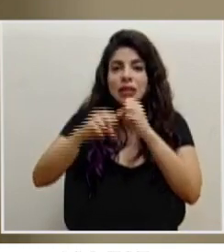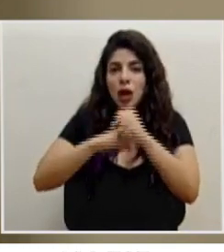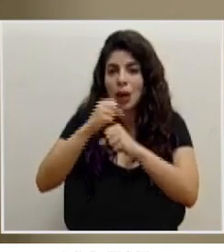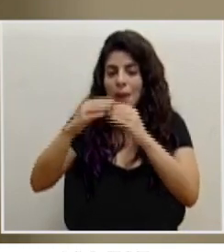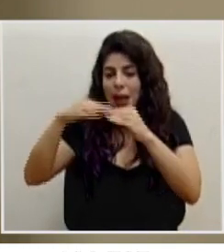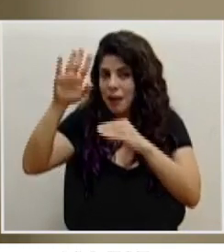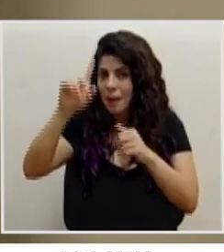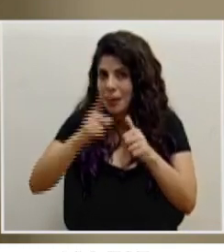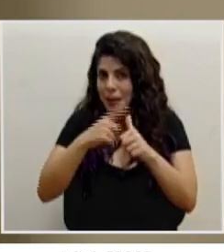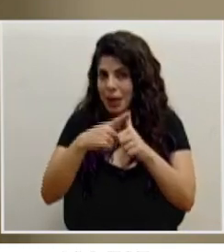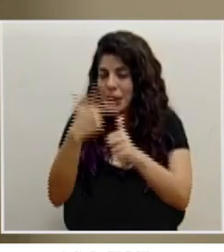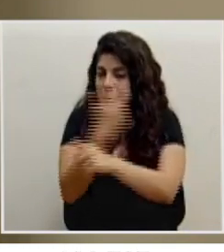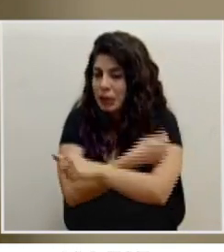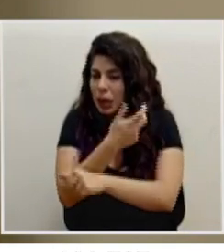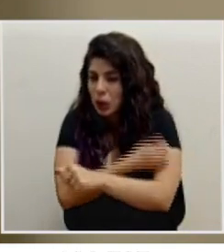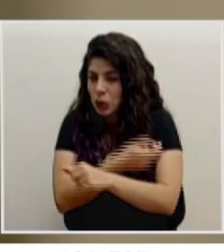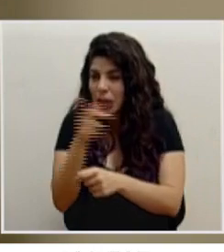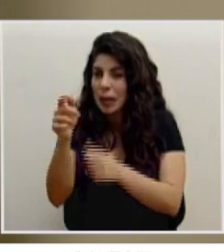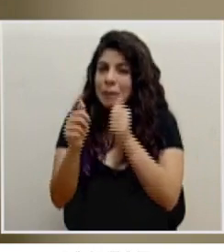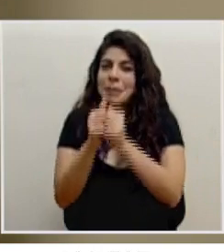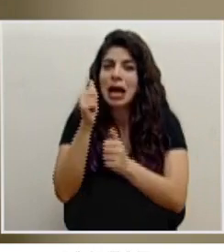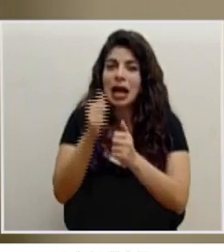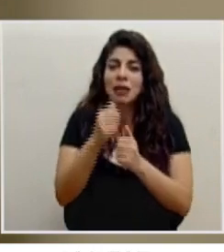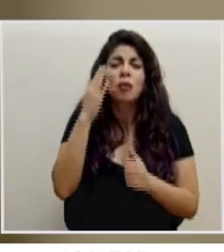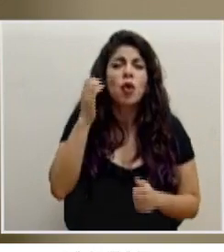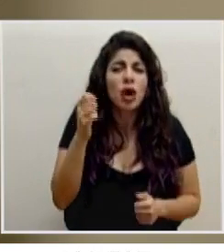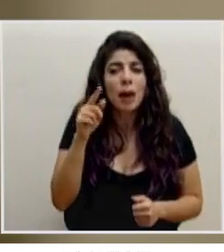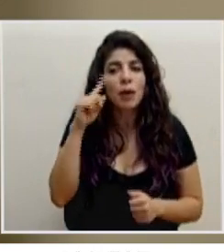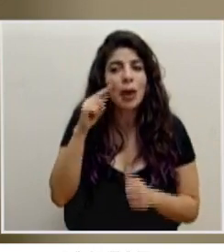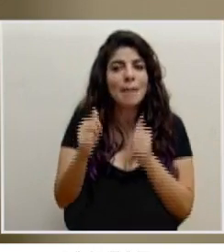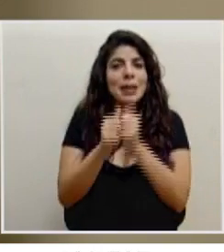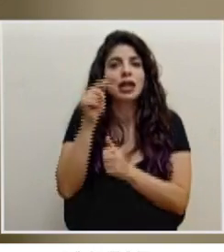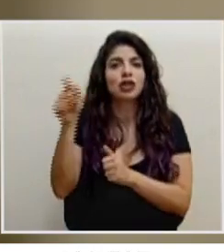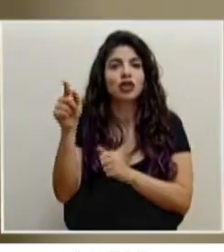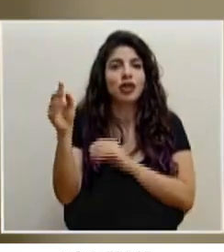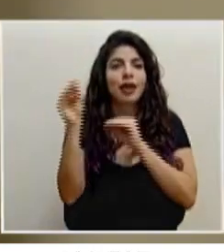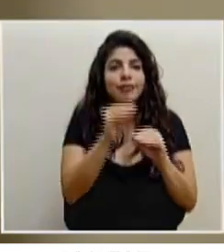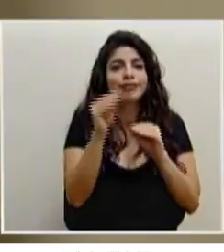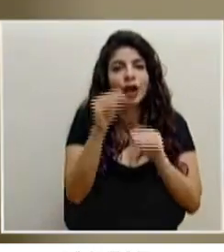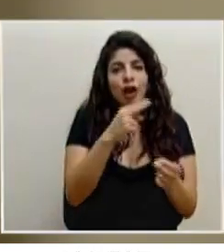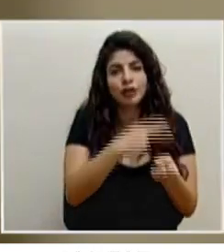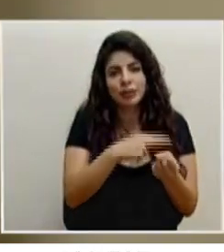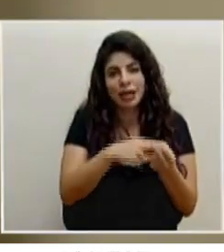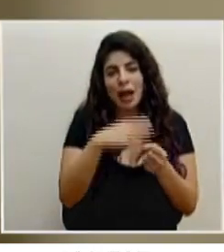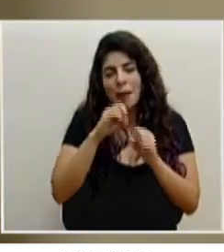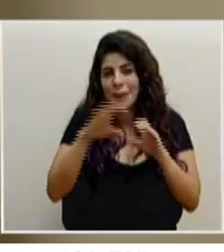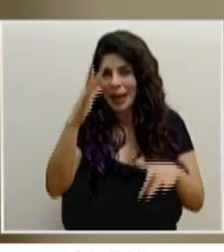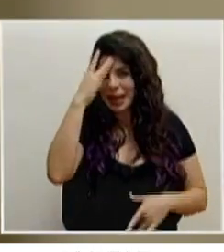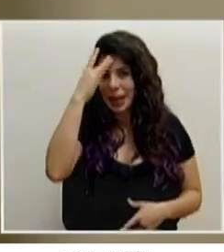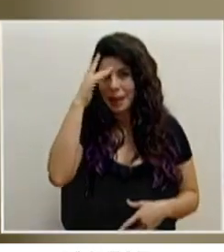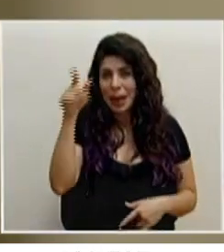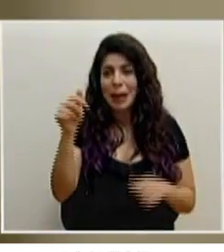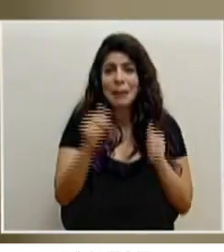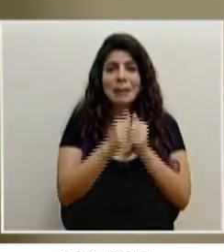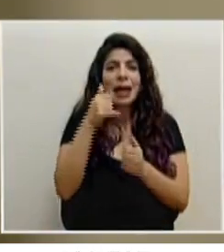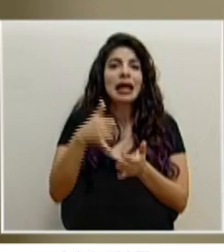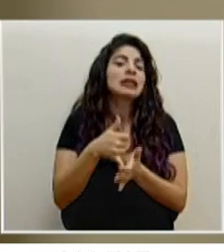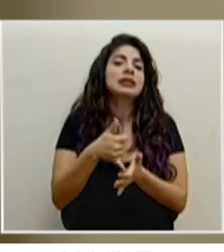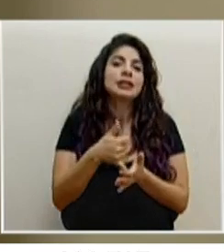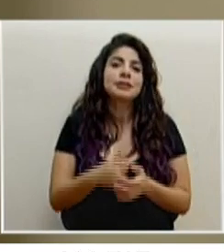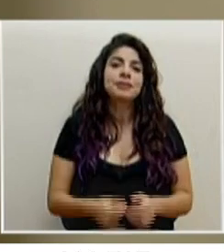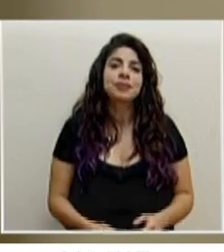son los que mayor hospitalizaciones han generado durante todo ese proceso de pandemia, ¿verdad?, los más